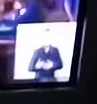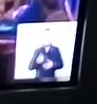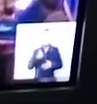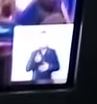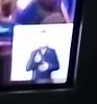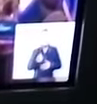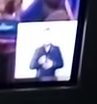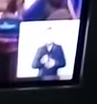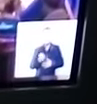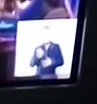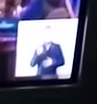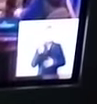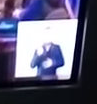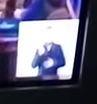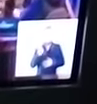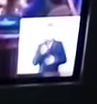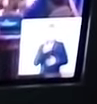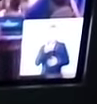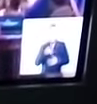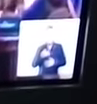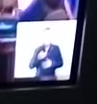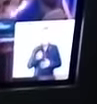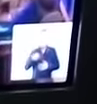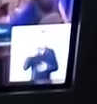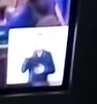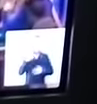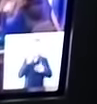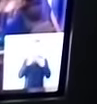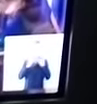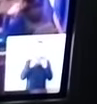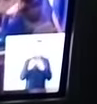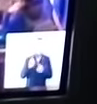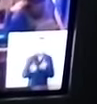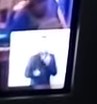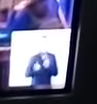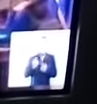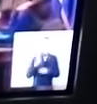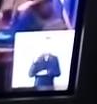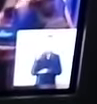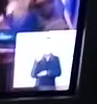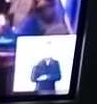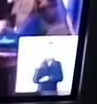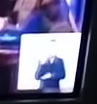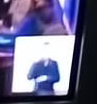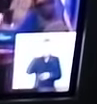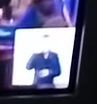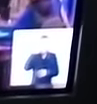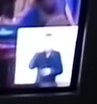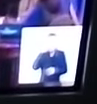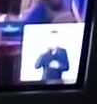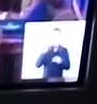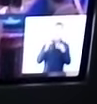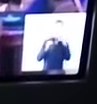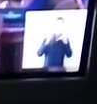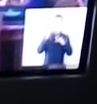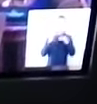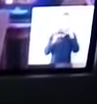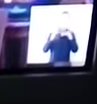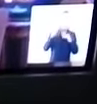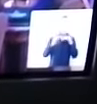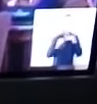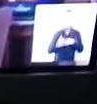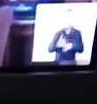punto importante que de hecho lo hemos hablado en otras ocasiones y es que todo este tipo de emergencias agudizan las desigualdades y